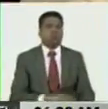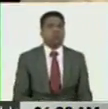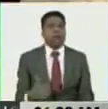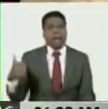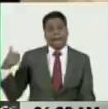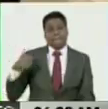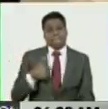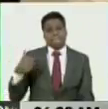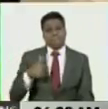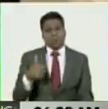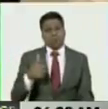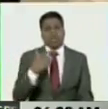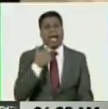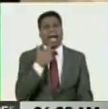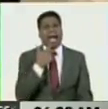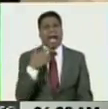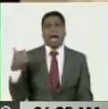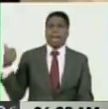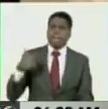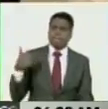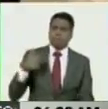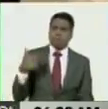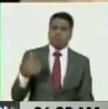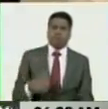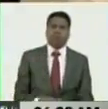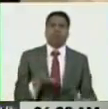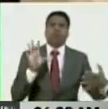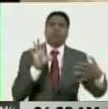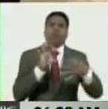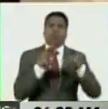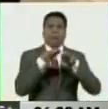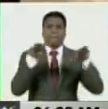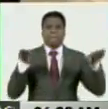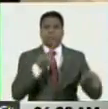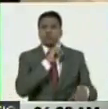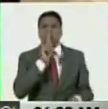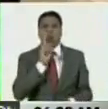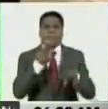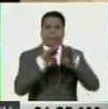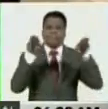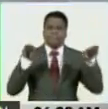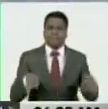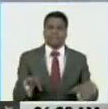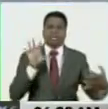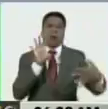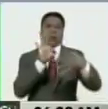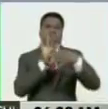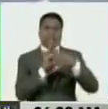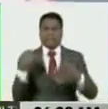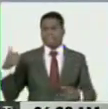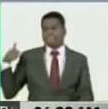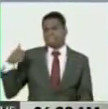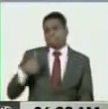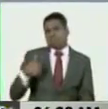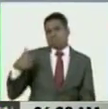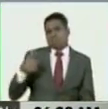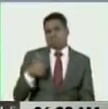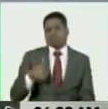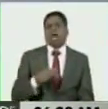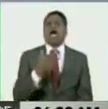Mesa de Unidad Democrática. El partido de la Mesa de la Unidad fueron con una sola tarjeta y desde luego, entonces, todas